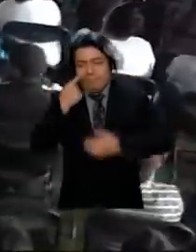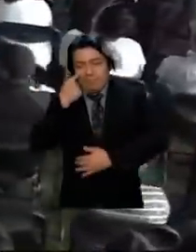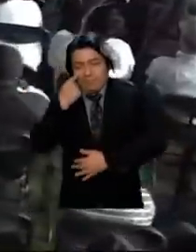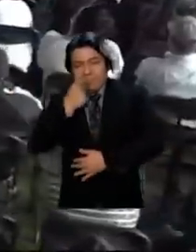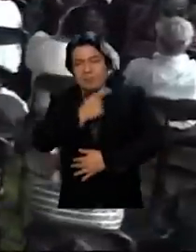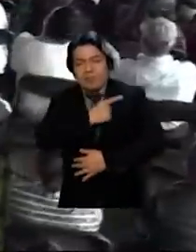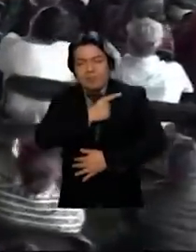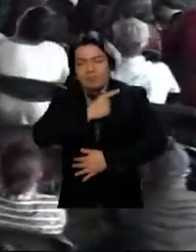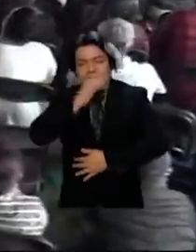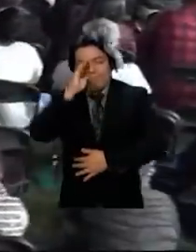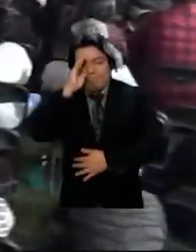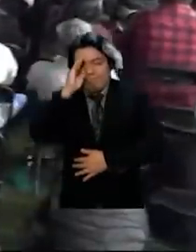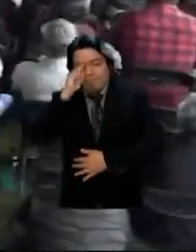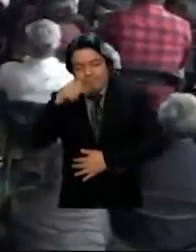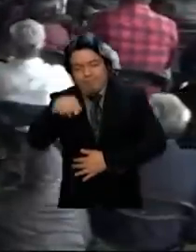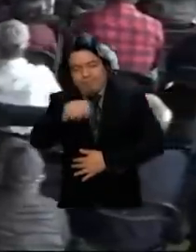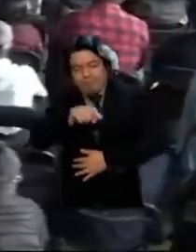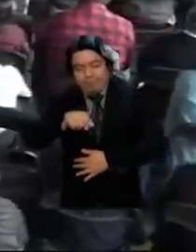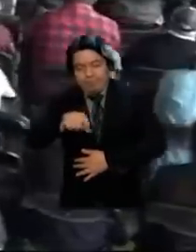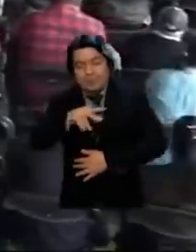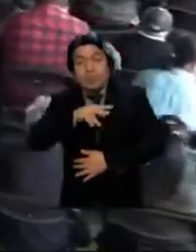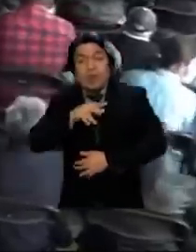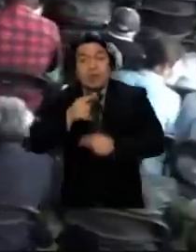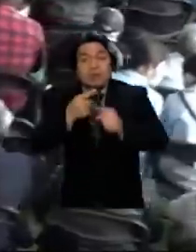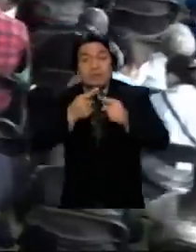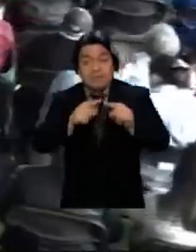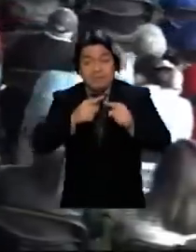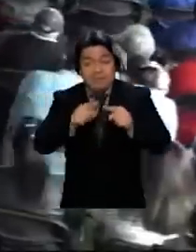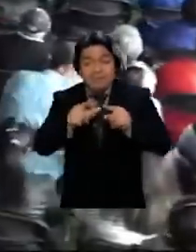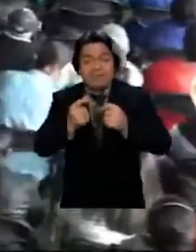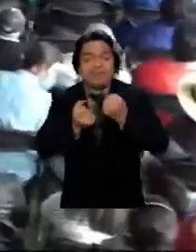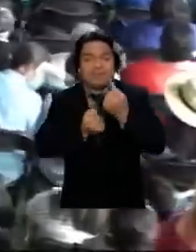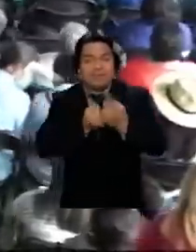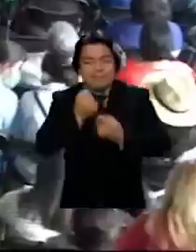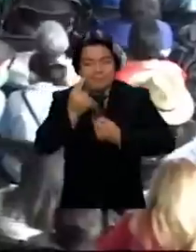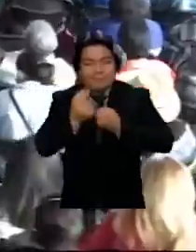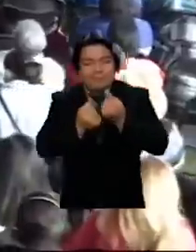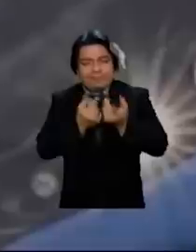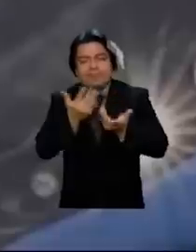asociado a esto, además tenemos lo que es